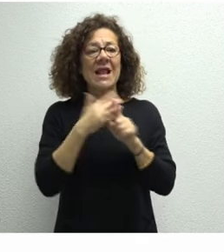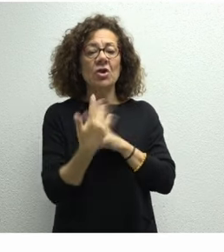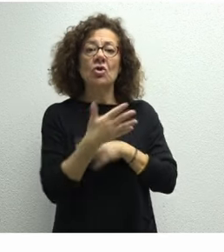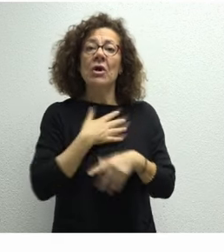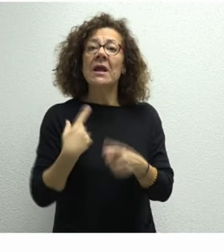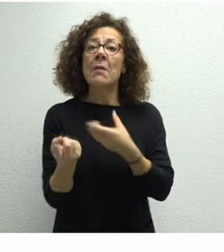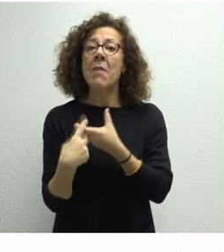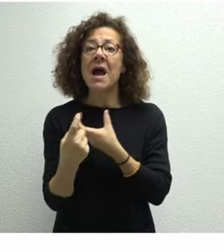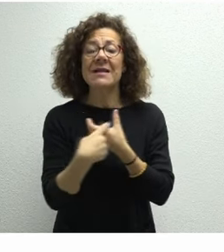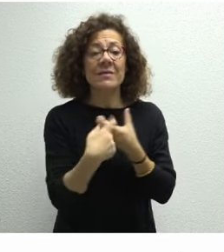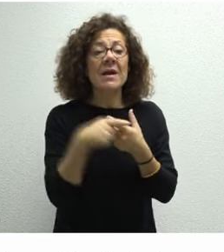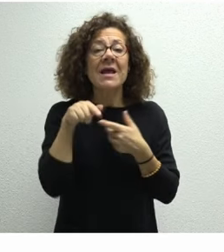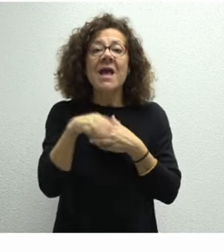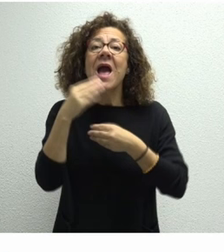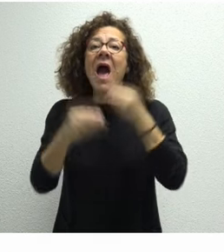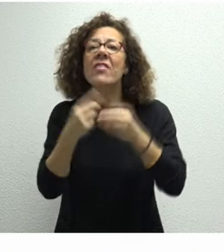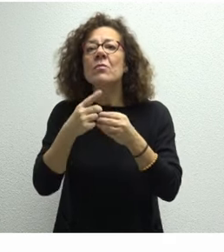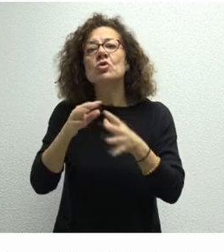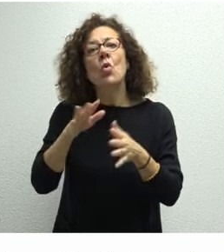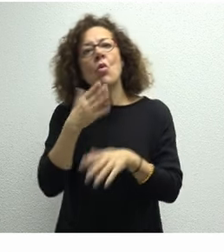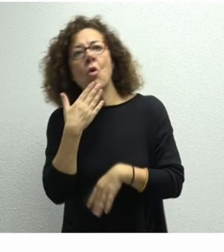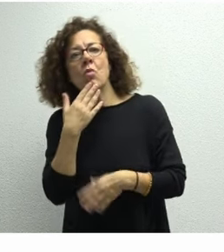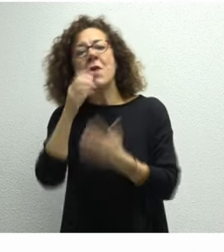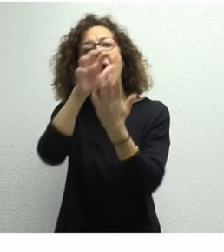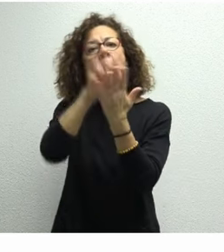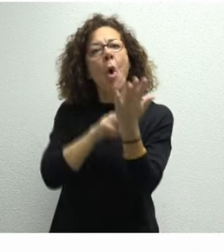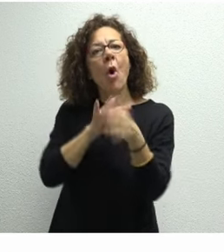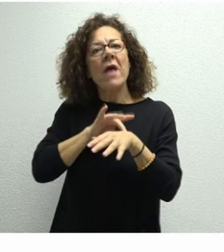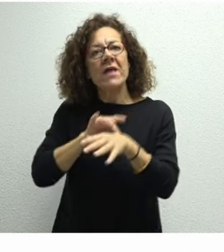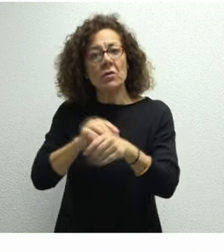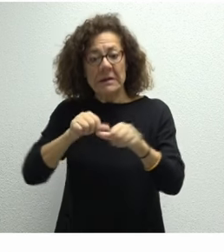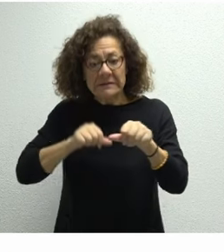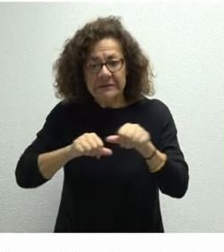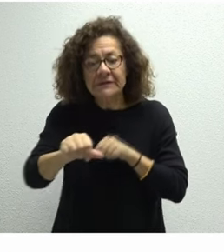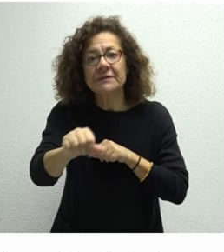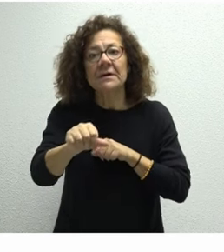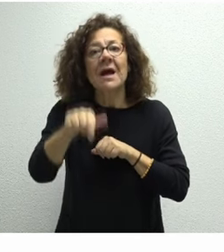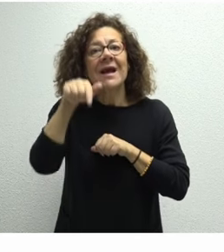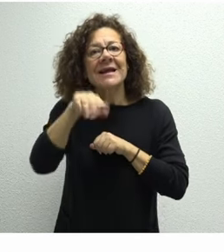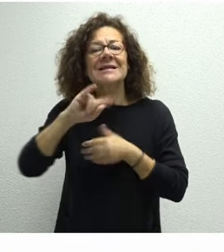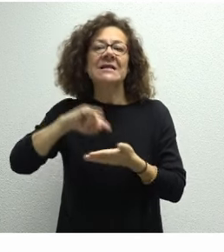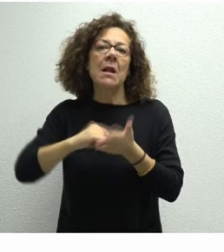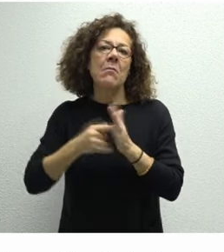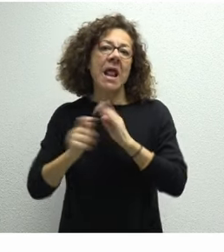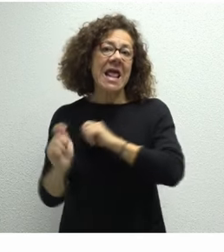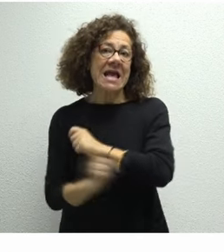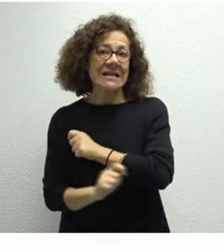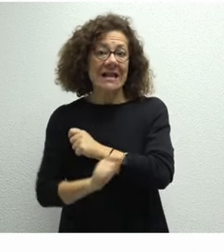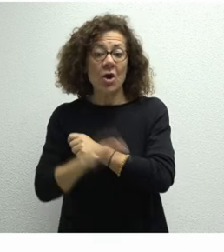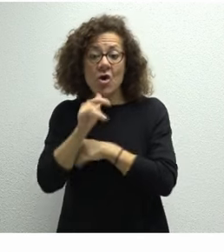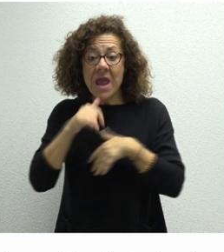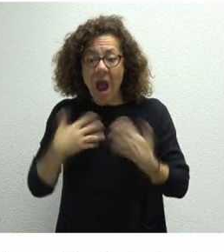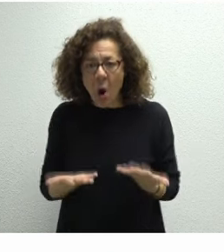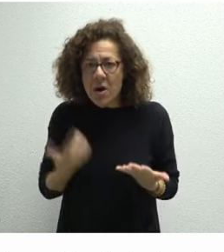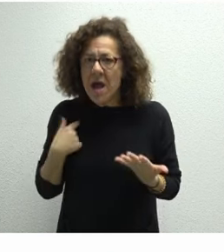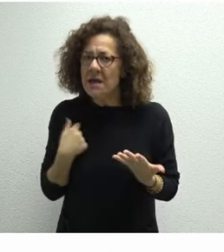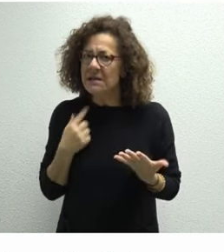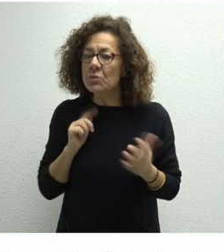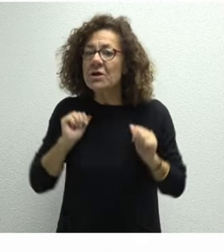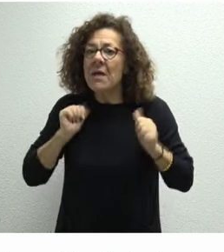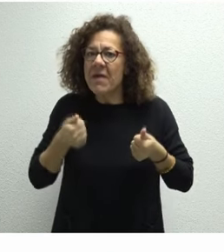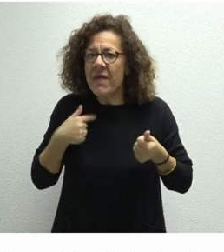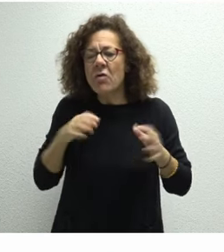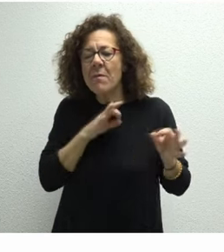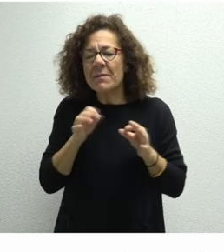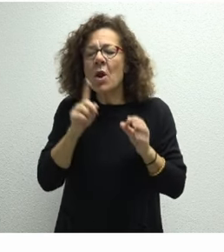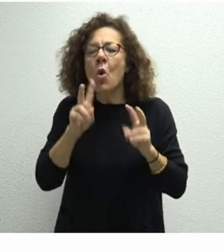participar y elaboramos una hoja de ruta para los próximos años que es el plan estratégico y ahora mismo estamos inmersos en un nuevo marco